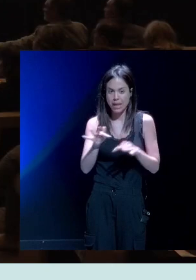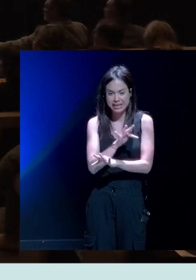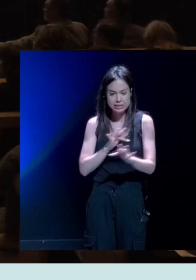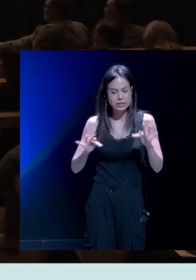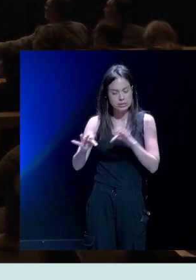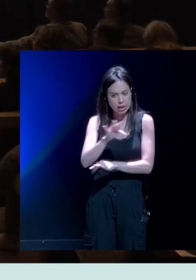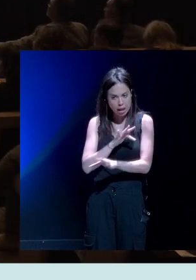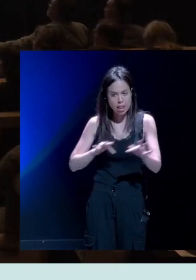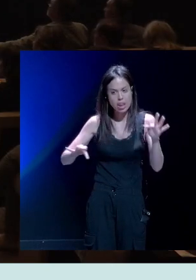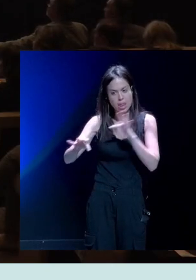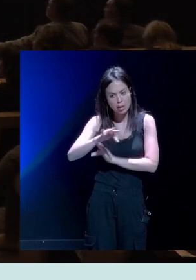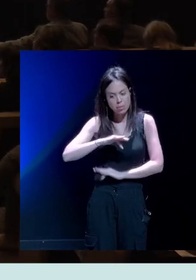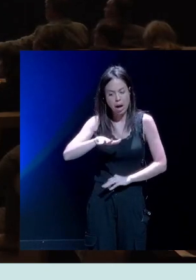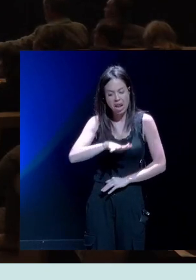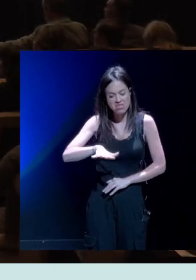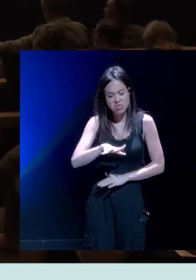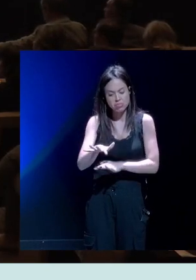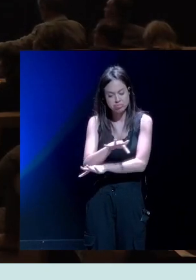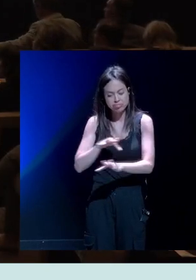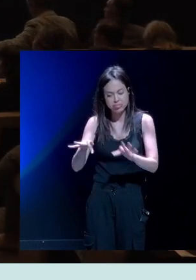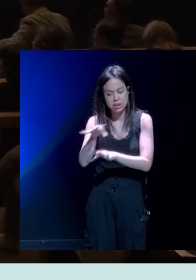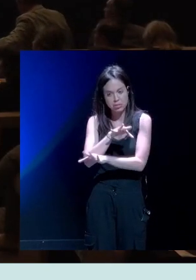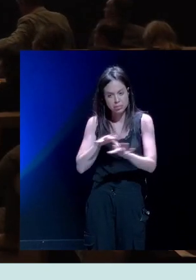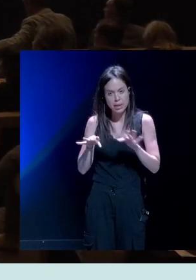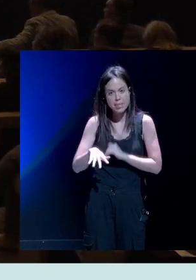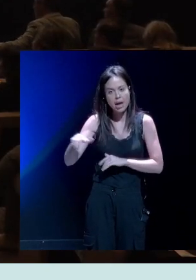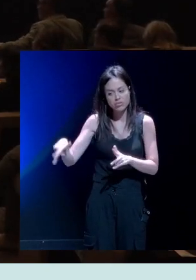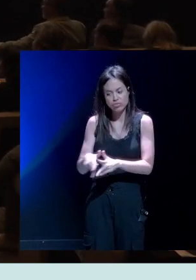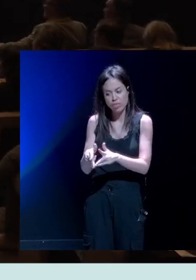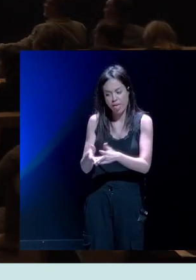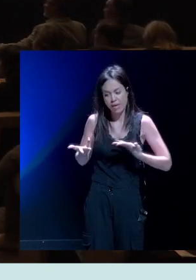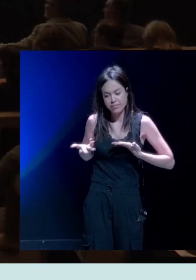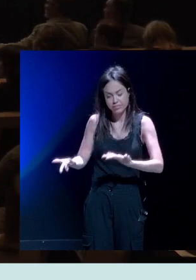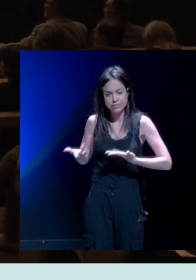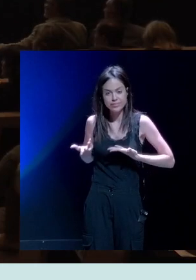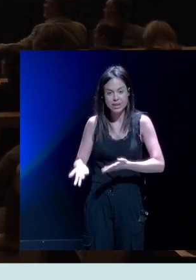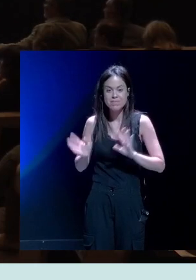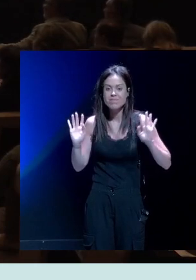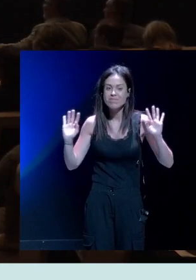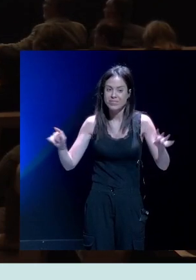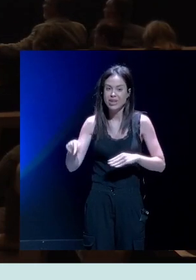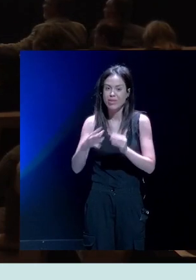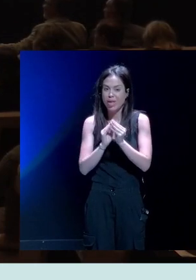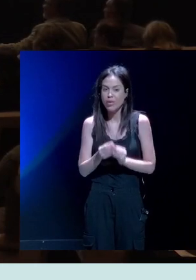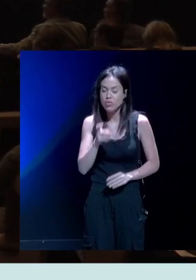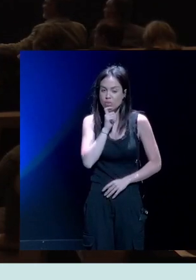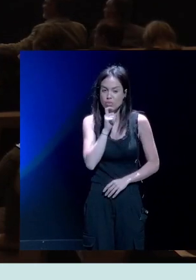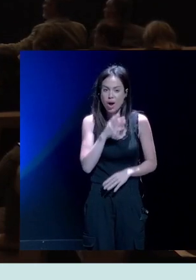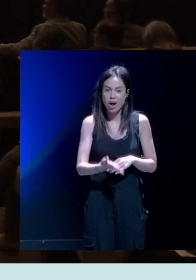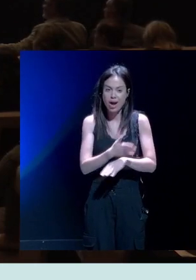para ir a esas zonas y de esta manera poder ayudar a la población. Pero todo esto solo se puede hacer con un